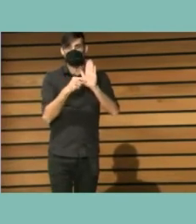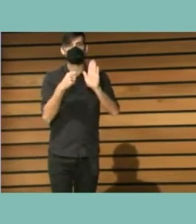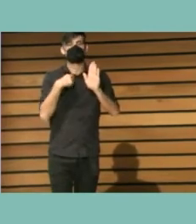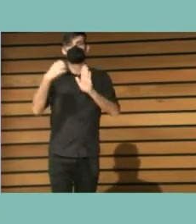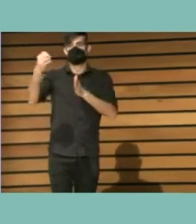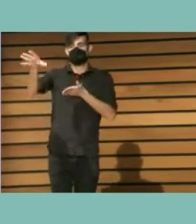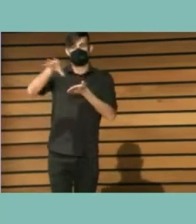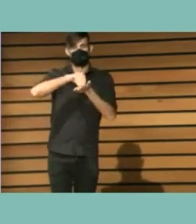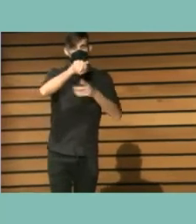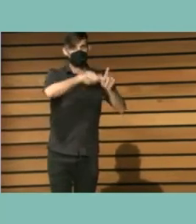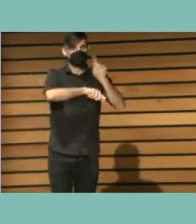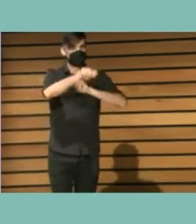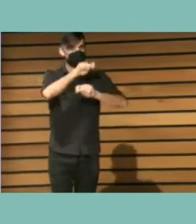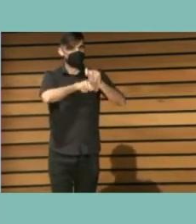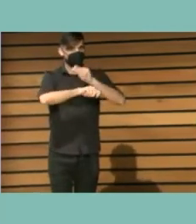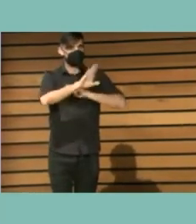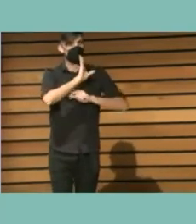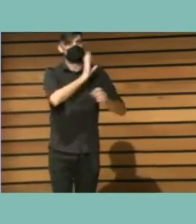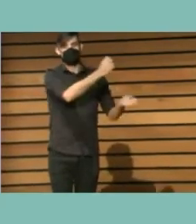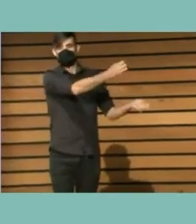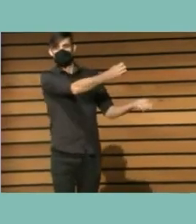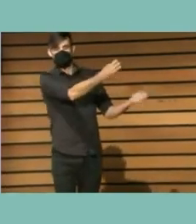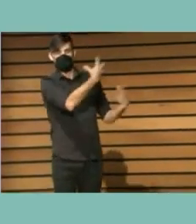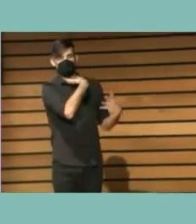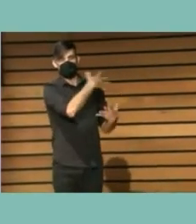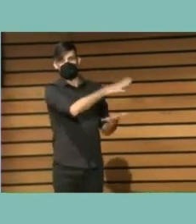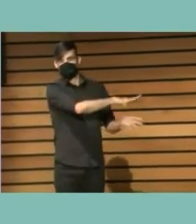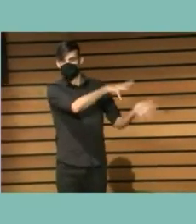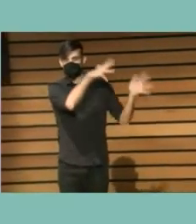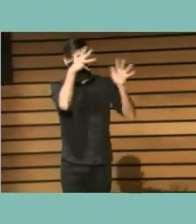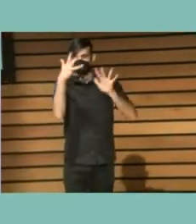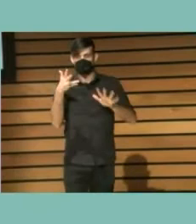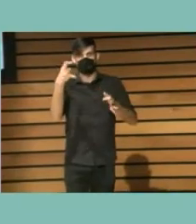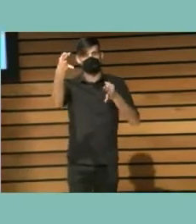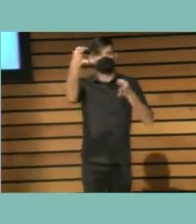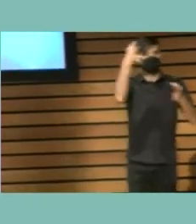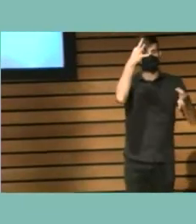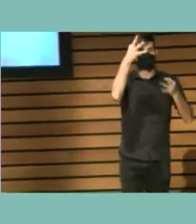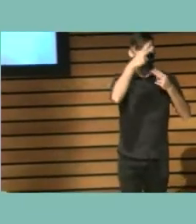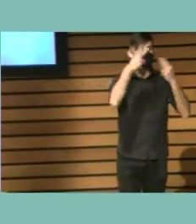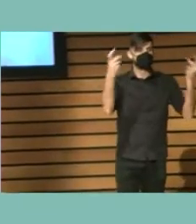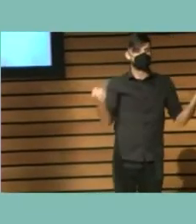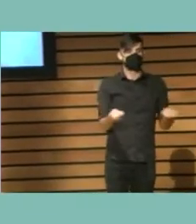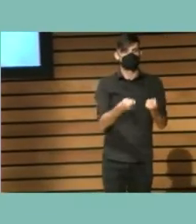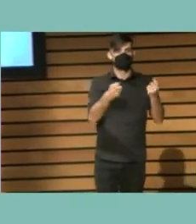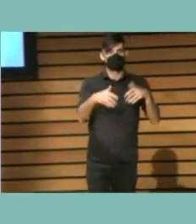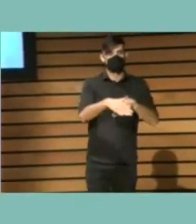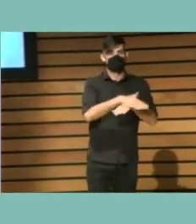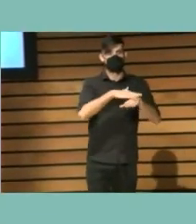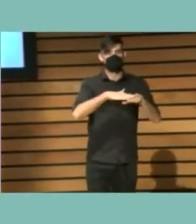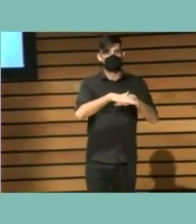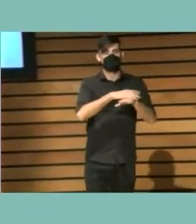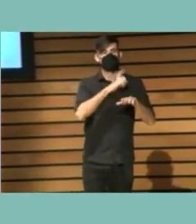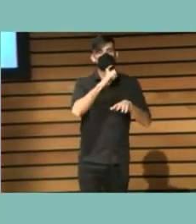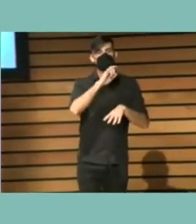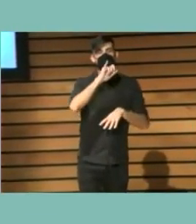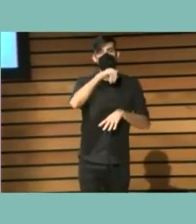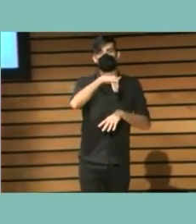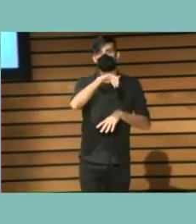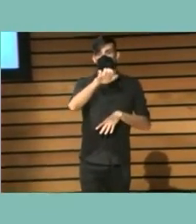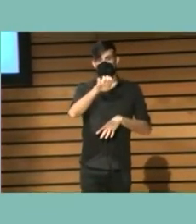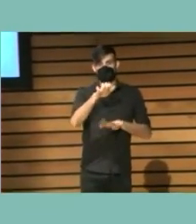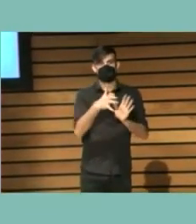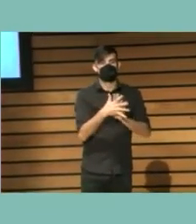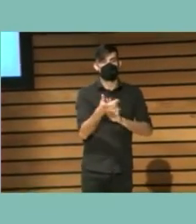asociaciones, en este caso FESABIT está volcando los datos que publica el Ministerio, bueno, a través del INE, o sea, que